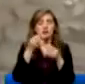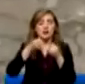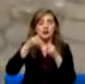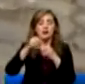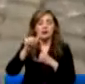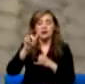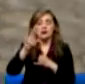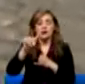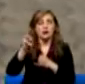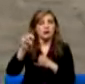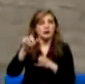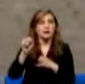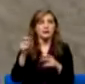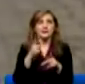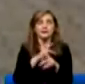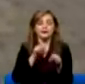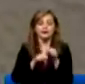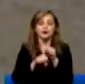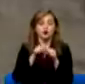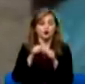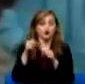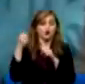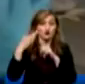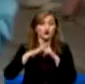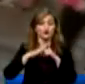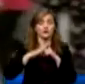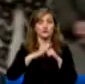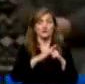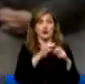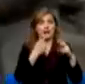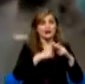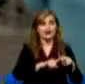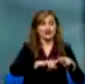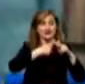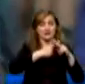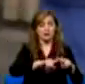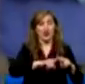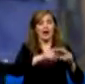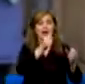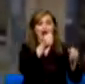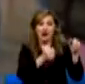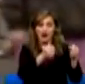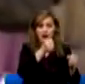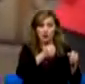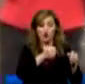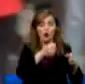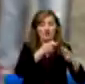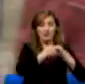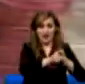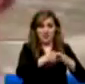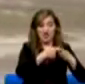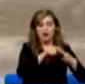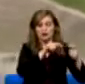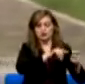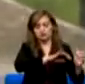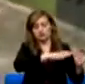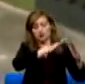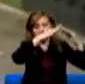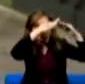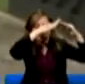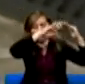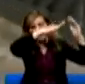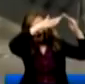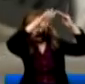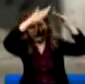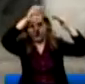una de las más afectadas, porque un techo voló desde la mecánica, fue a esta casa de ladrillo y terminó en